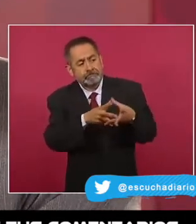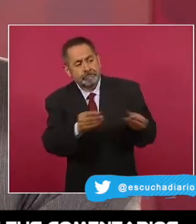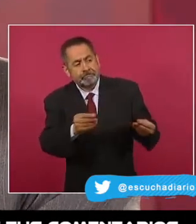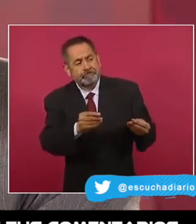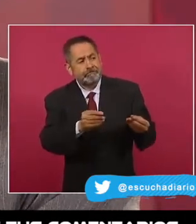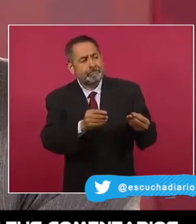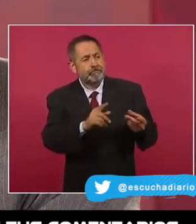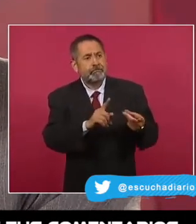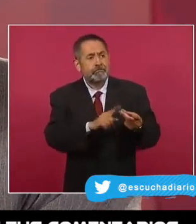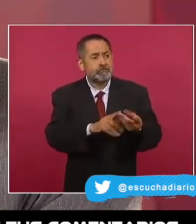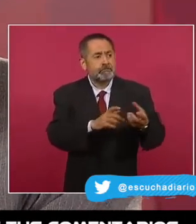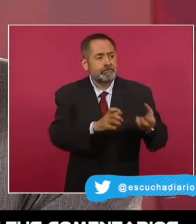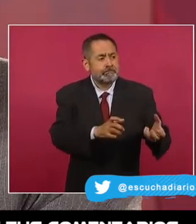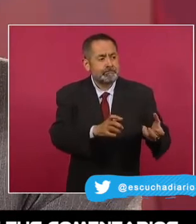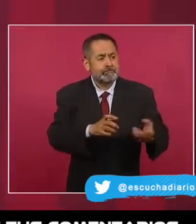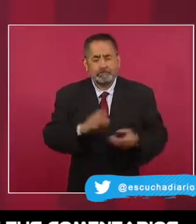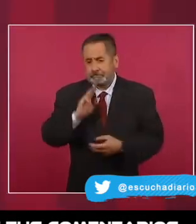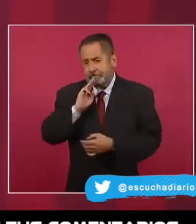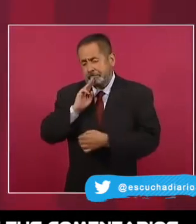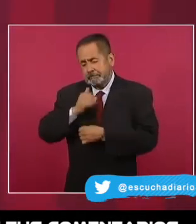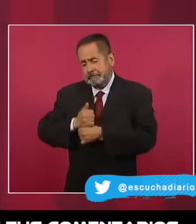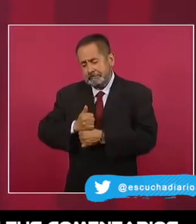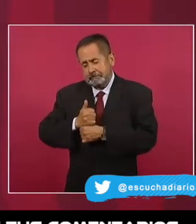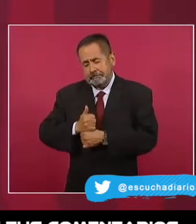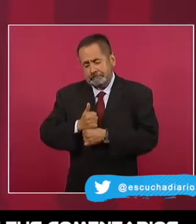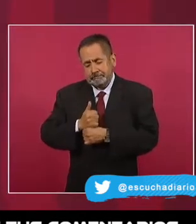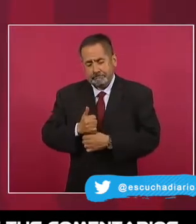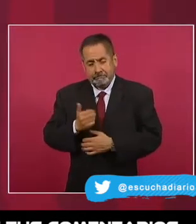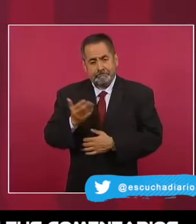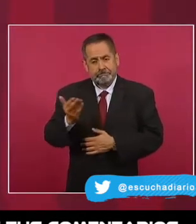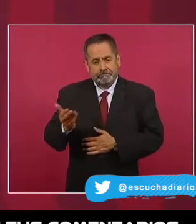de la salud ya cuentan con un salario base.